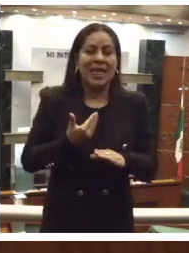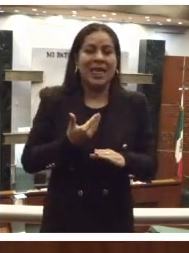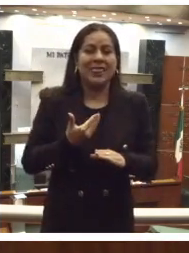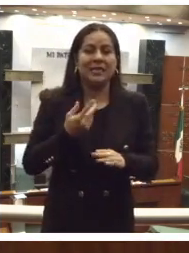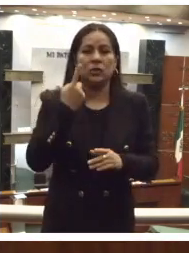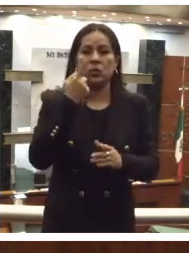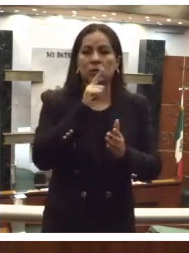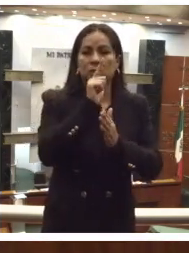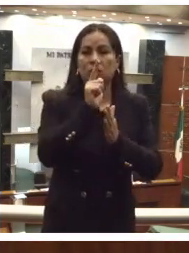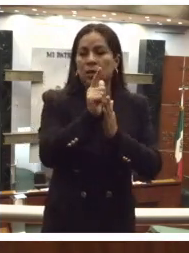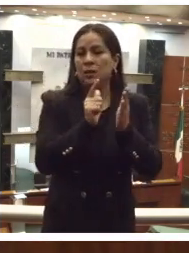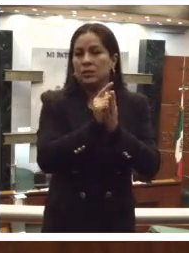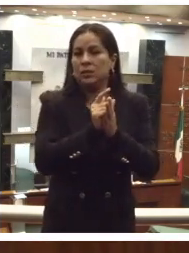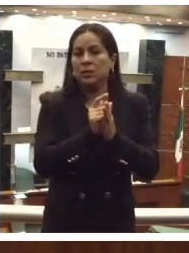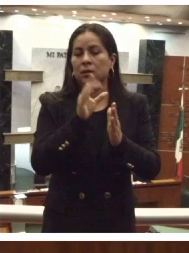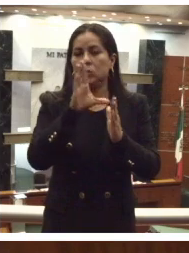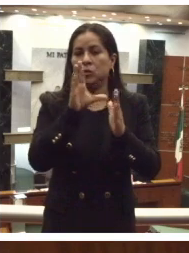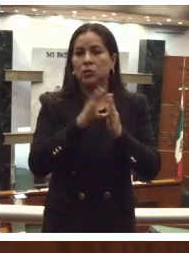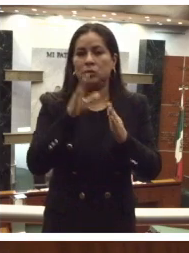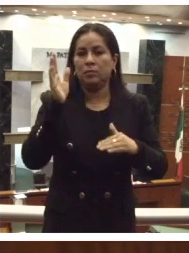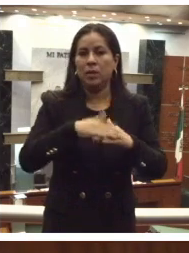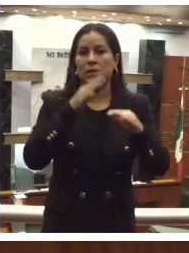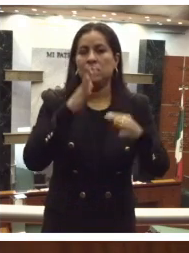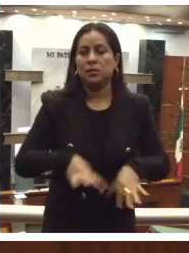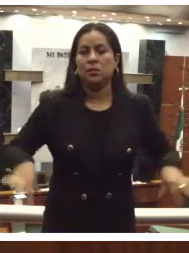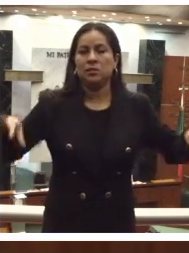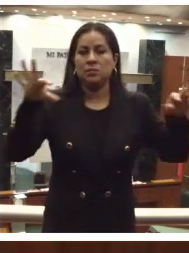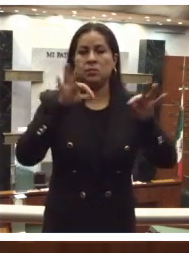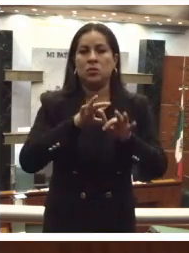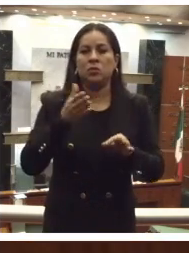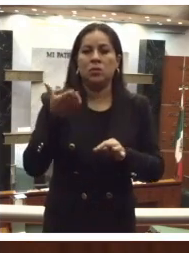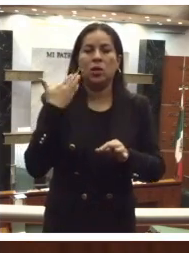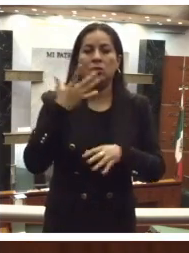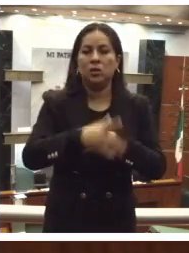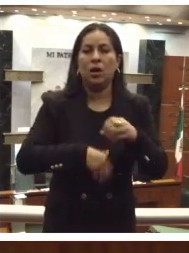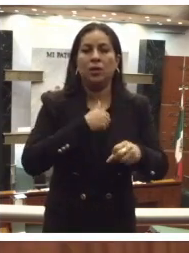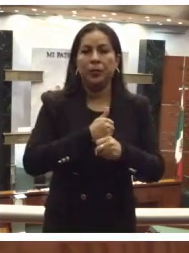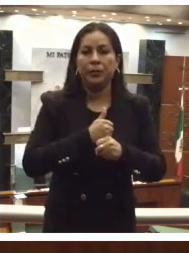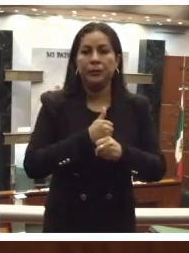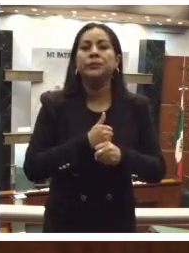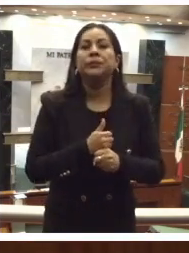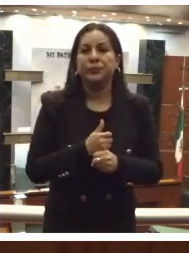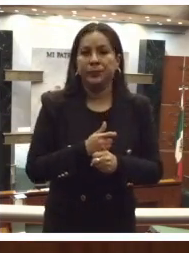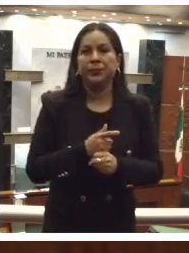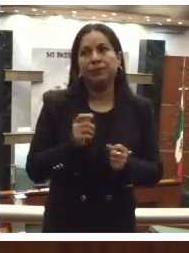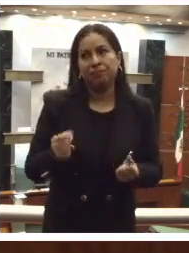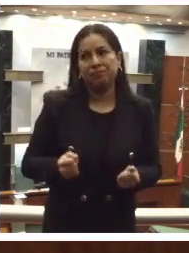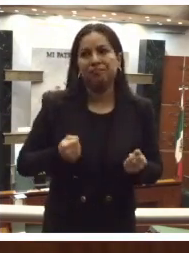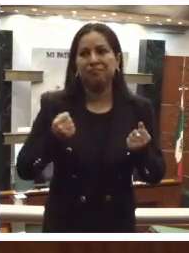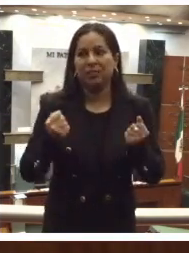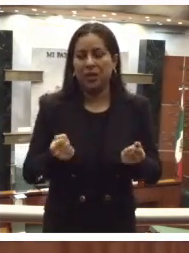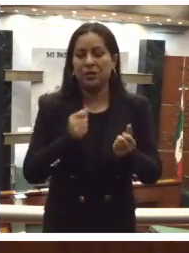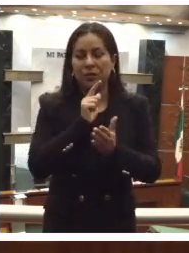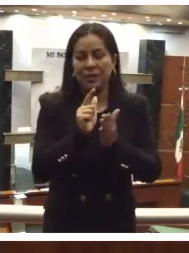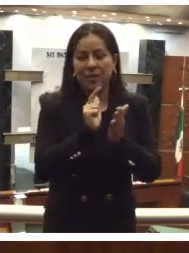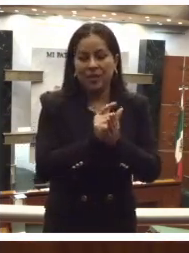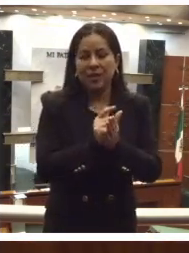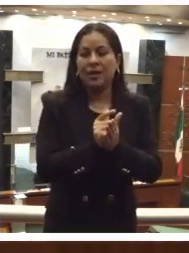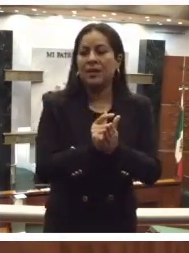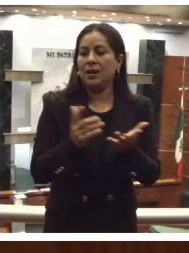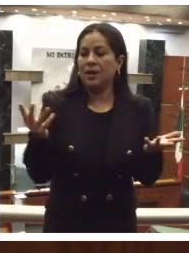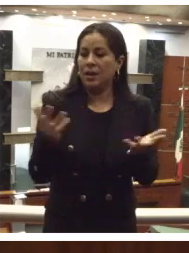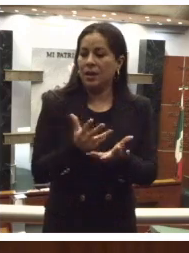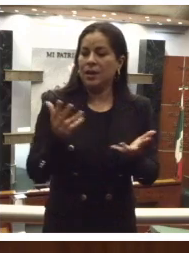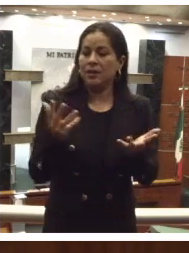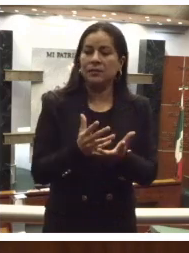de las reformas constitucionales más relevantes de los últimos años, que dará certeza y legalidad a la